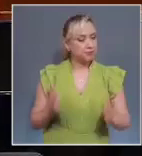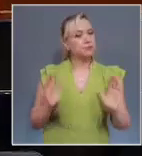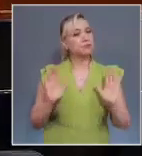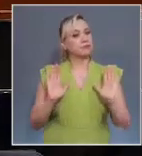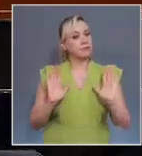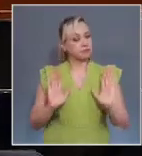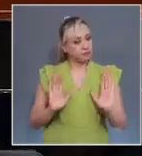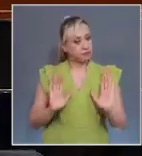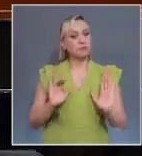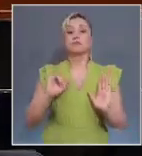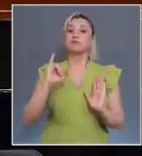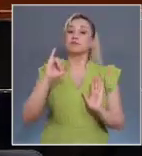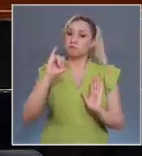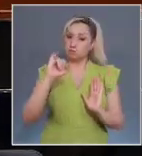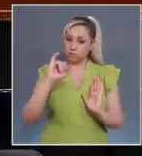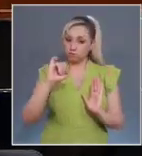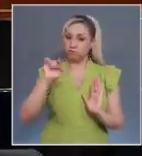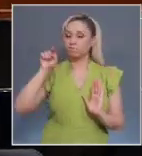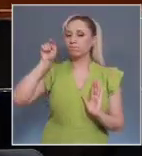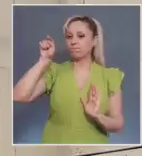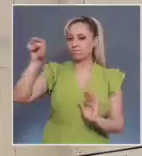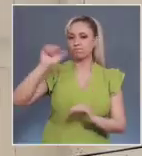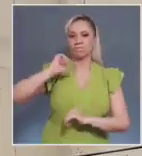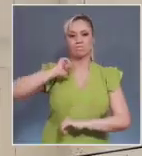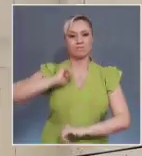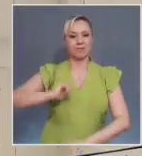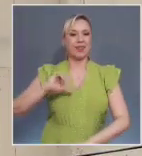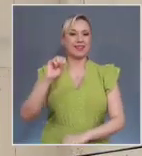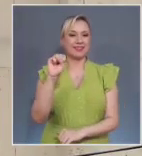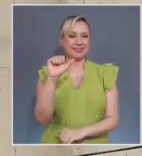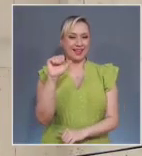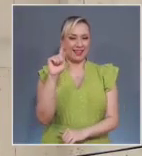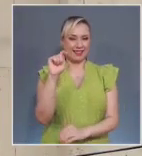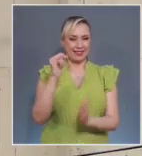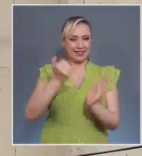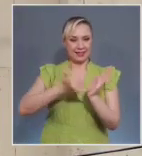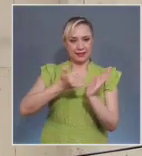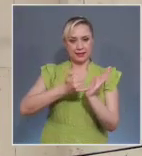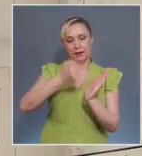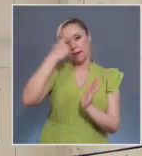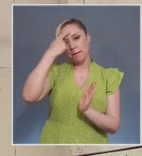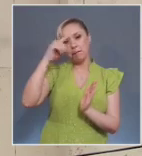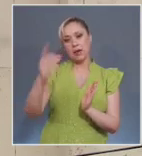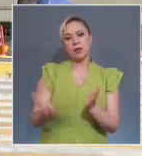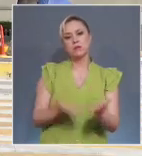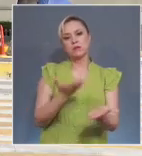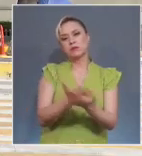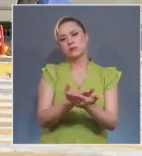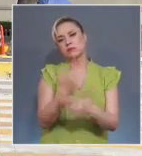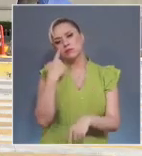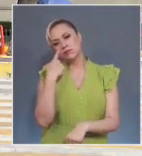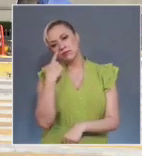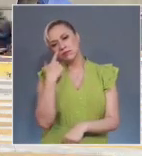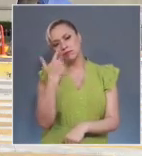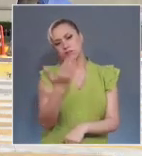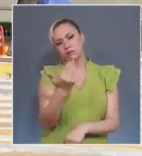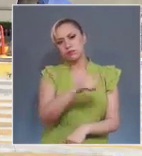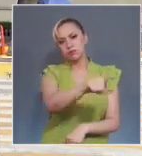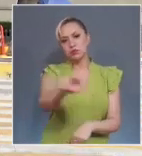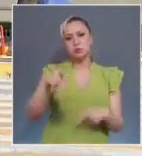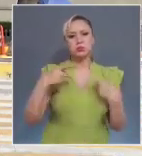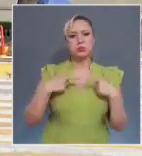facultad del Servicio de Administración Tributaria para requerir información sobre personas físicas que controlan o se